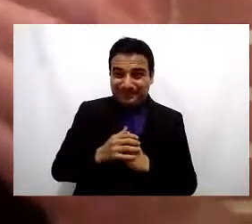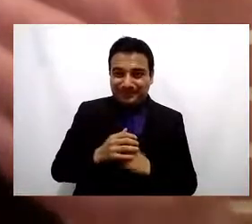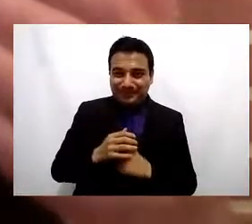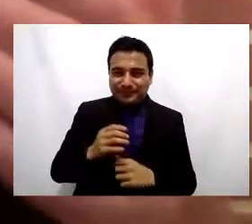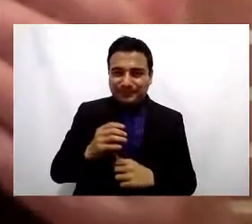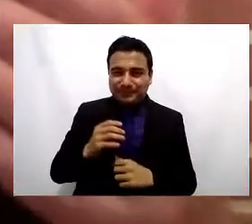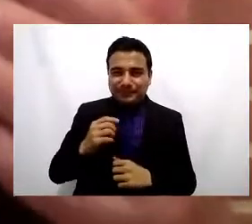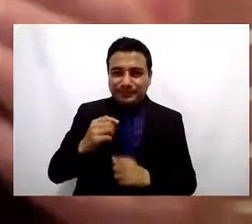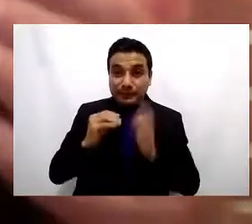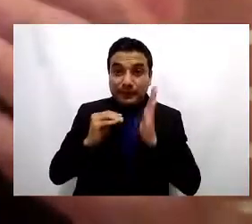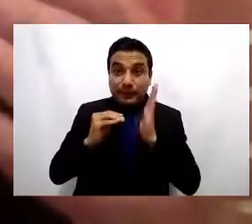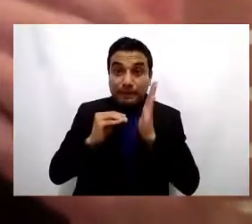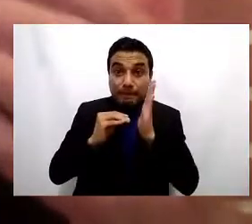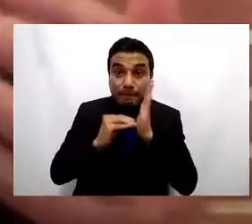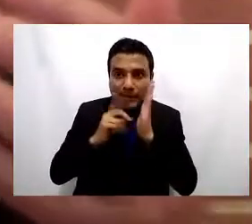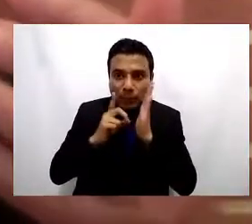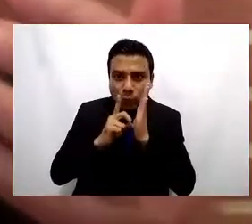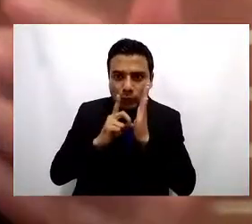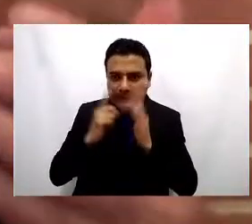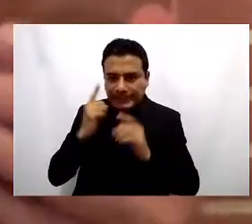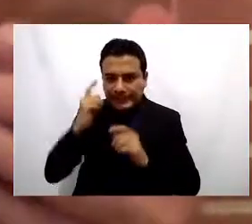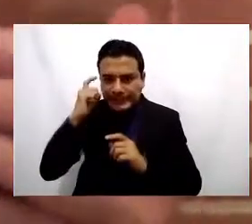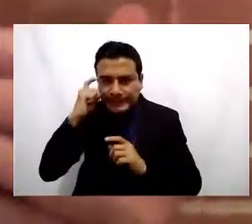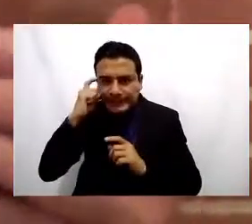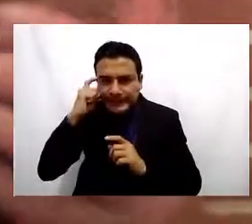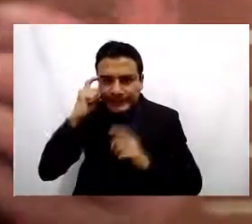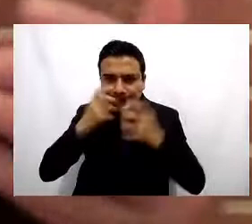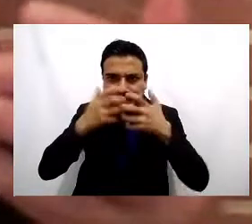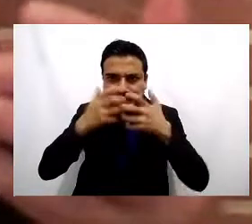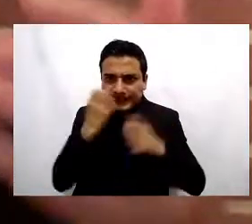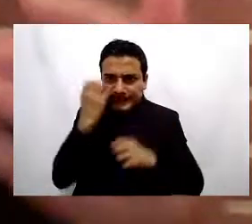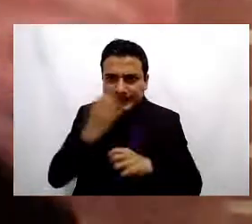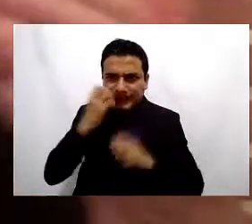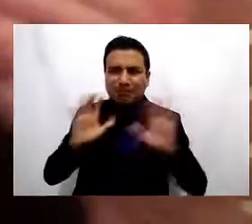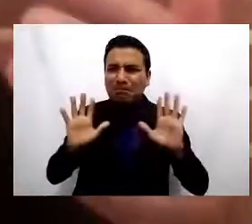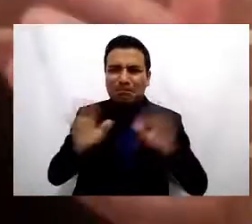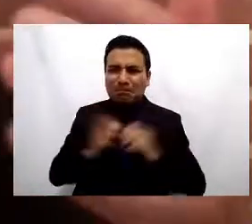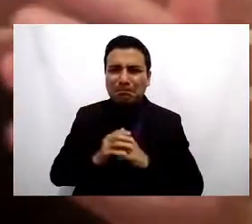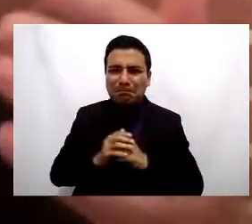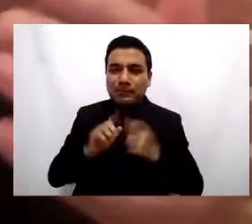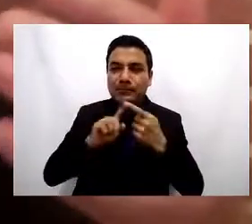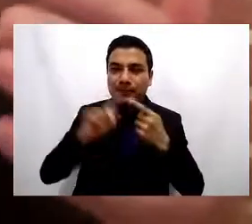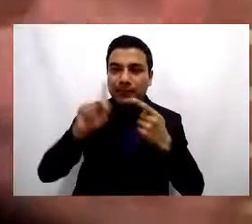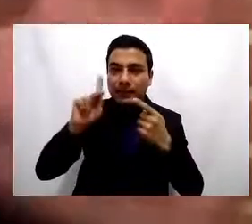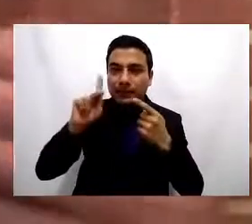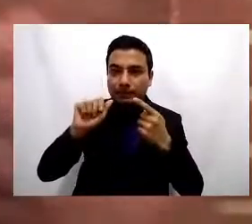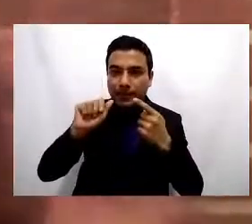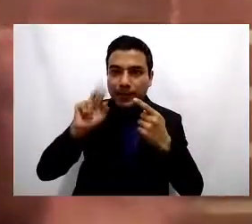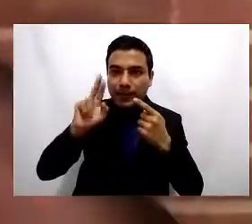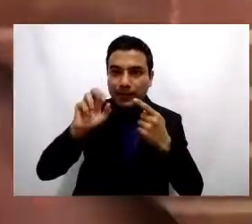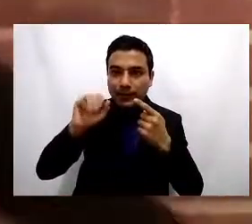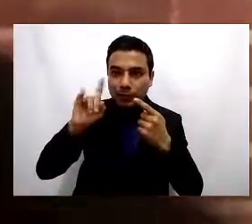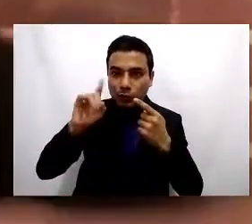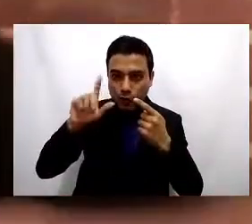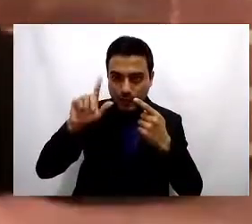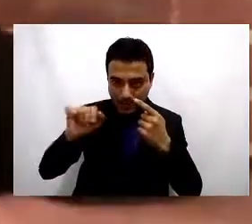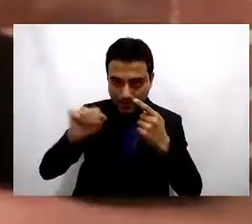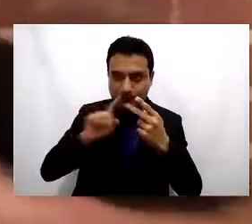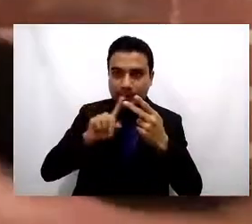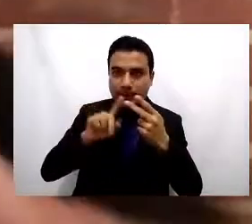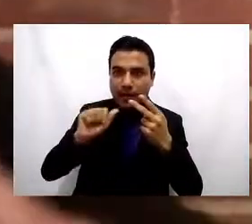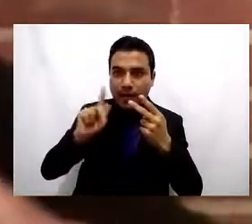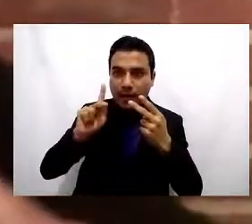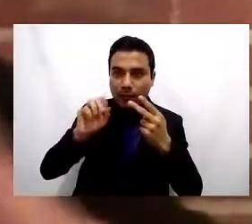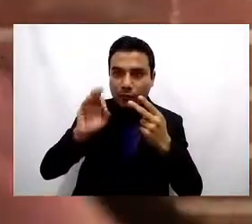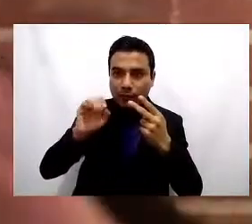el método inductivo-deductivo, sino utilizar pareidolias y apofenias, utilizar mecanismos